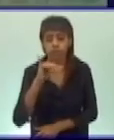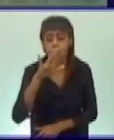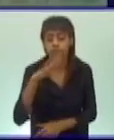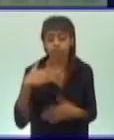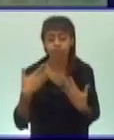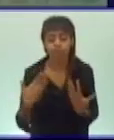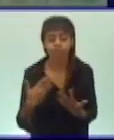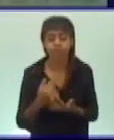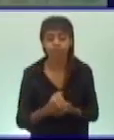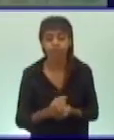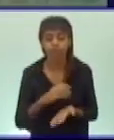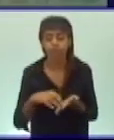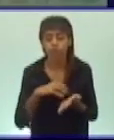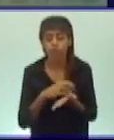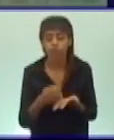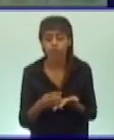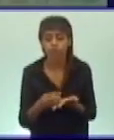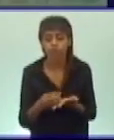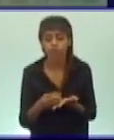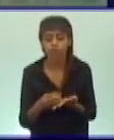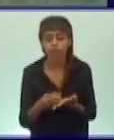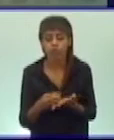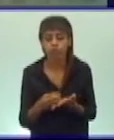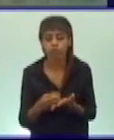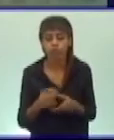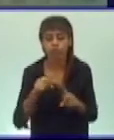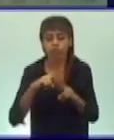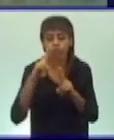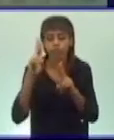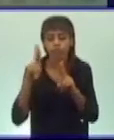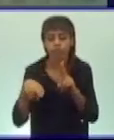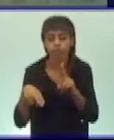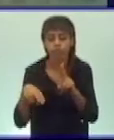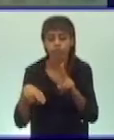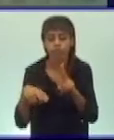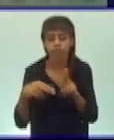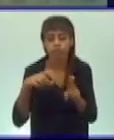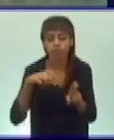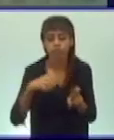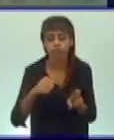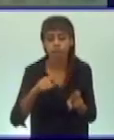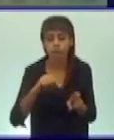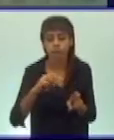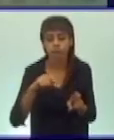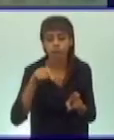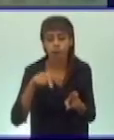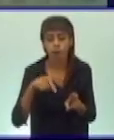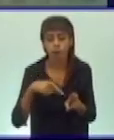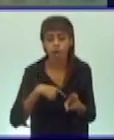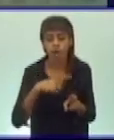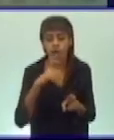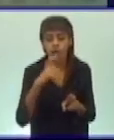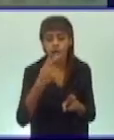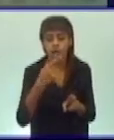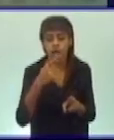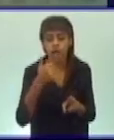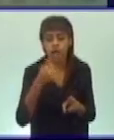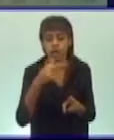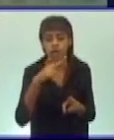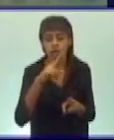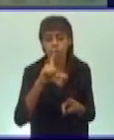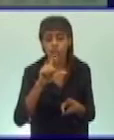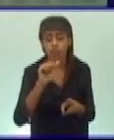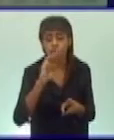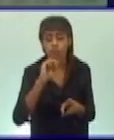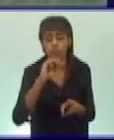1965, donde en el Teatro Chaplin, hoy Carlos Marx, se da a conocer la composición de ese